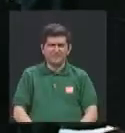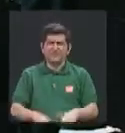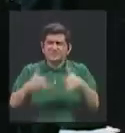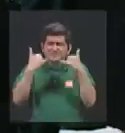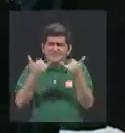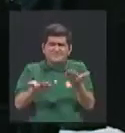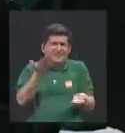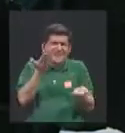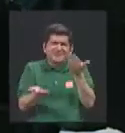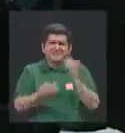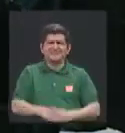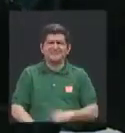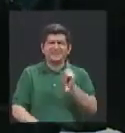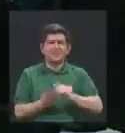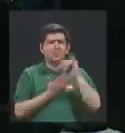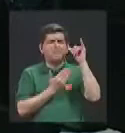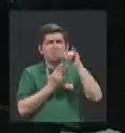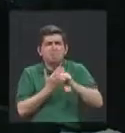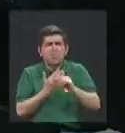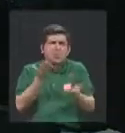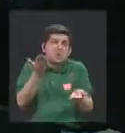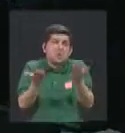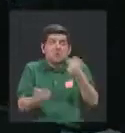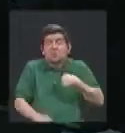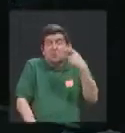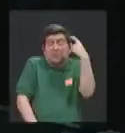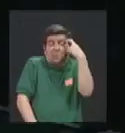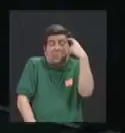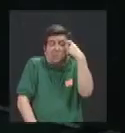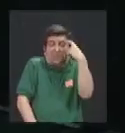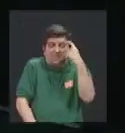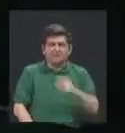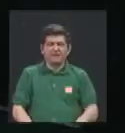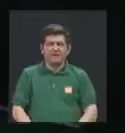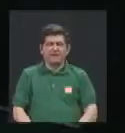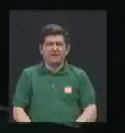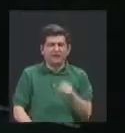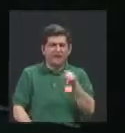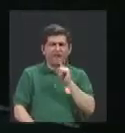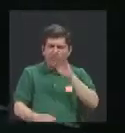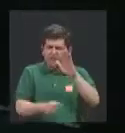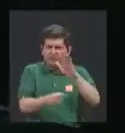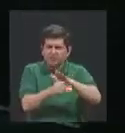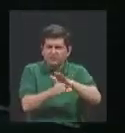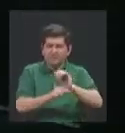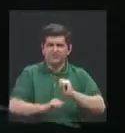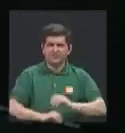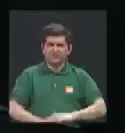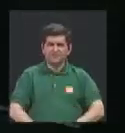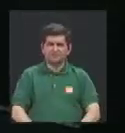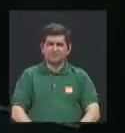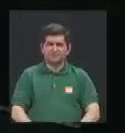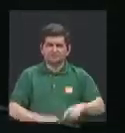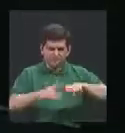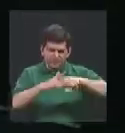Entonces, lo que ya había sido un proyecto, lo que alguna vez yo pensé que se pudiera llevar a